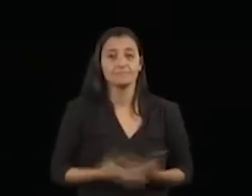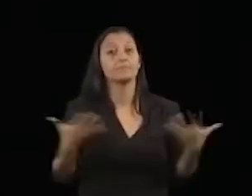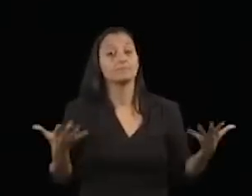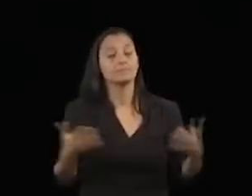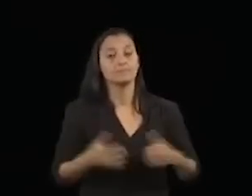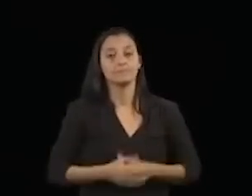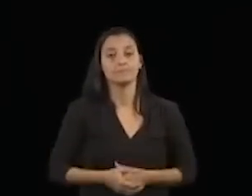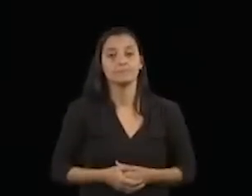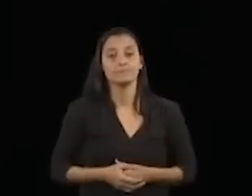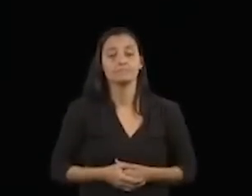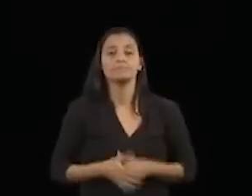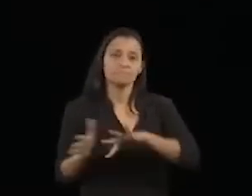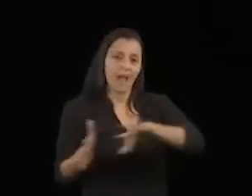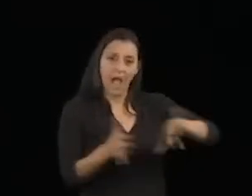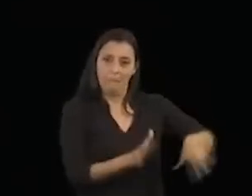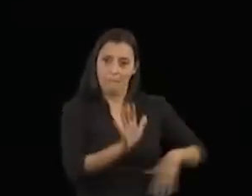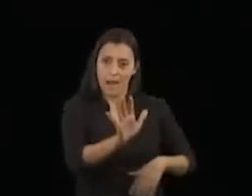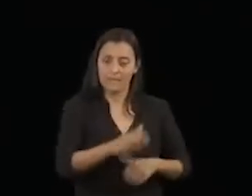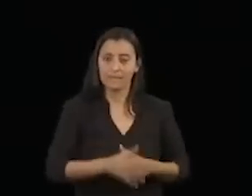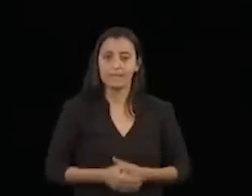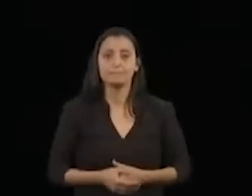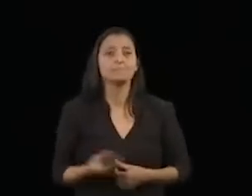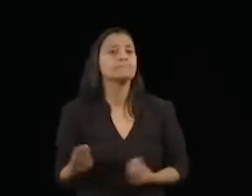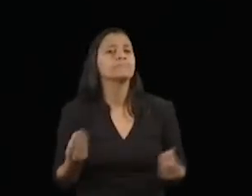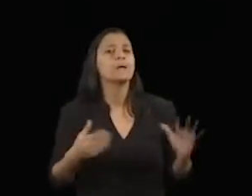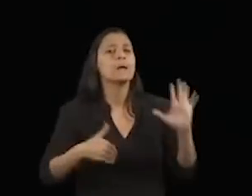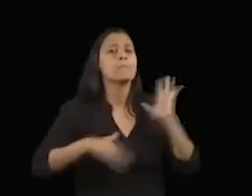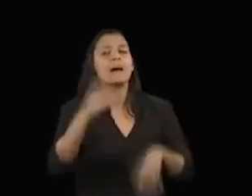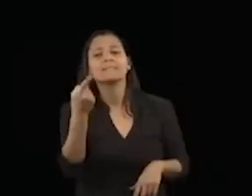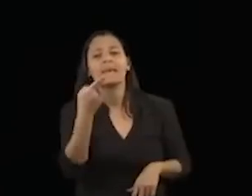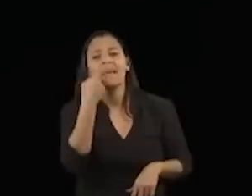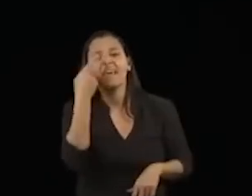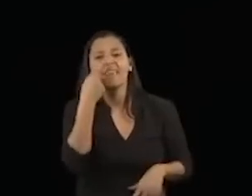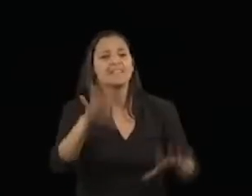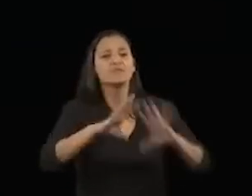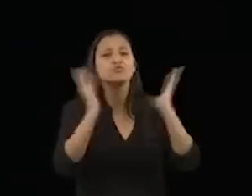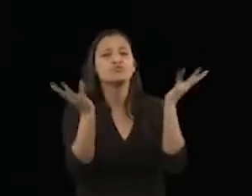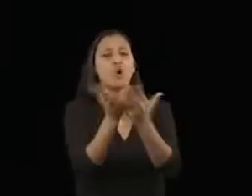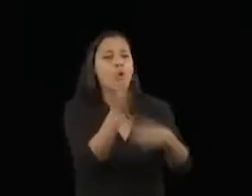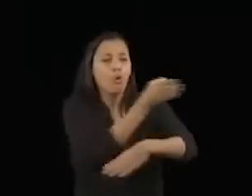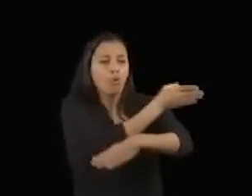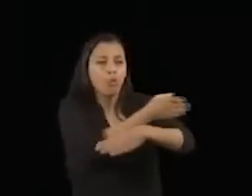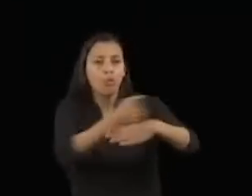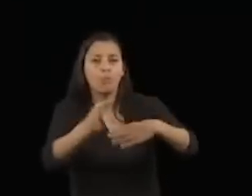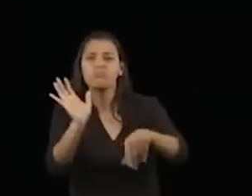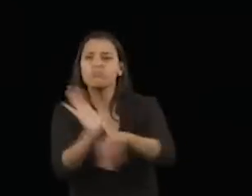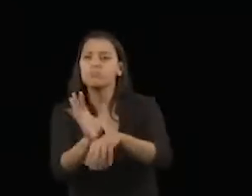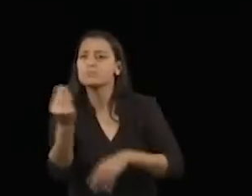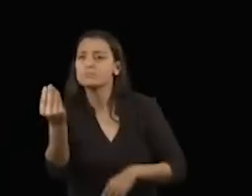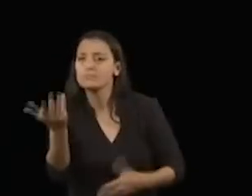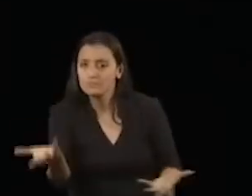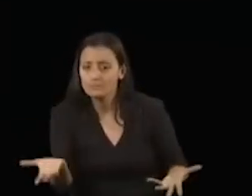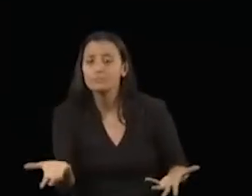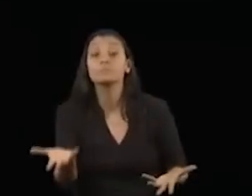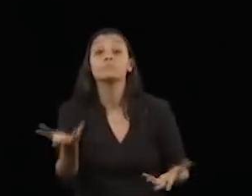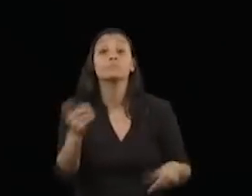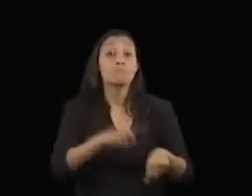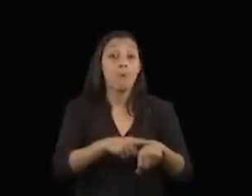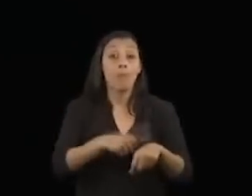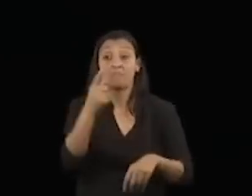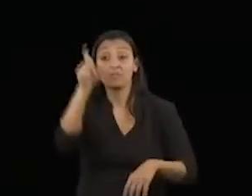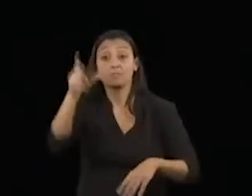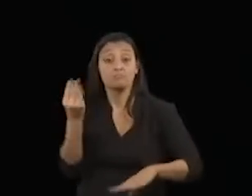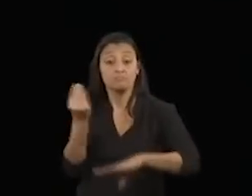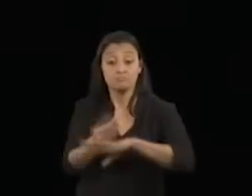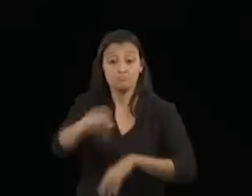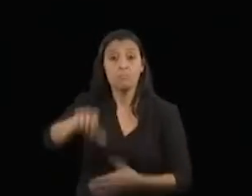Pero al margen de eso, ¿qué es lo interesante de todo esto? Es que cuando uno está en un país